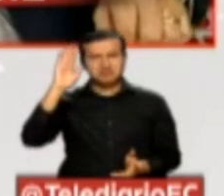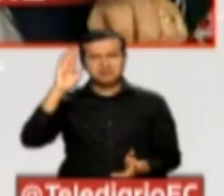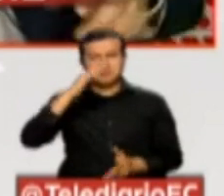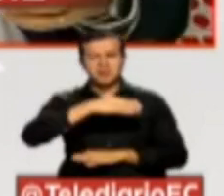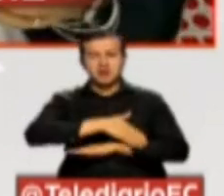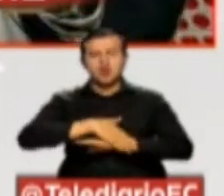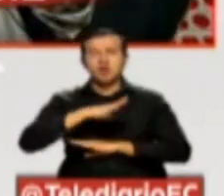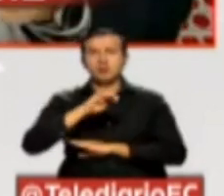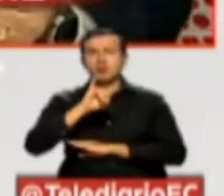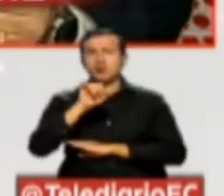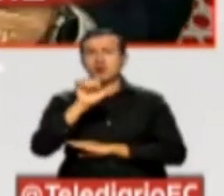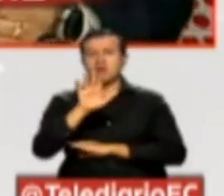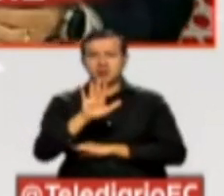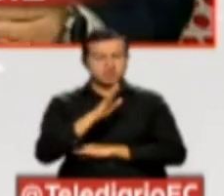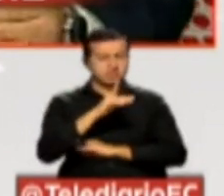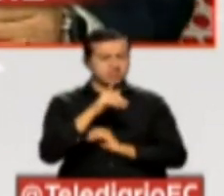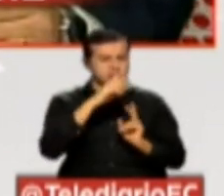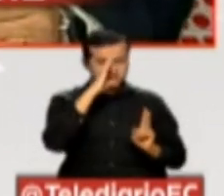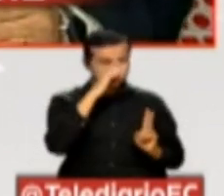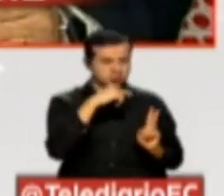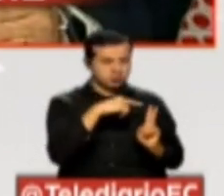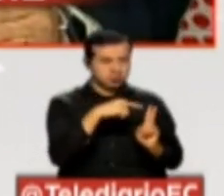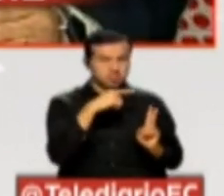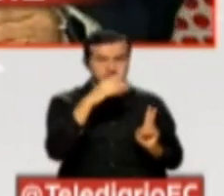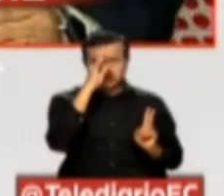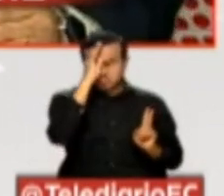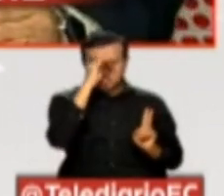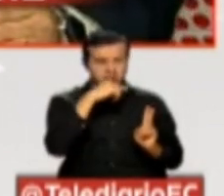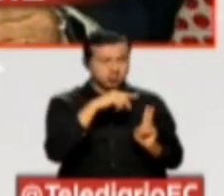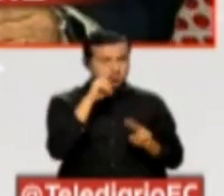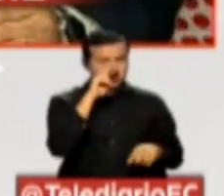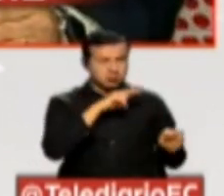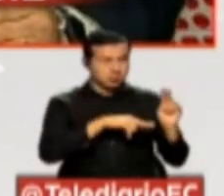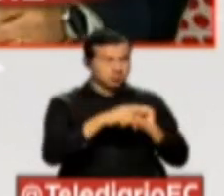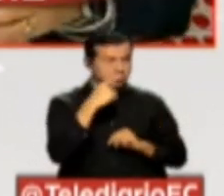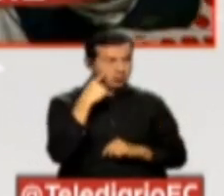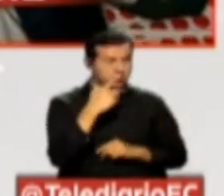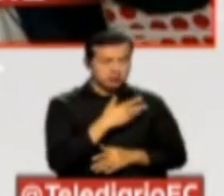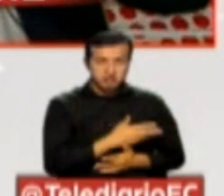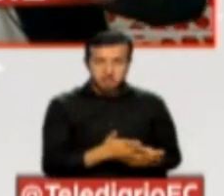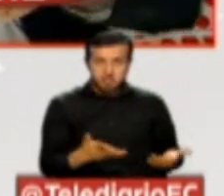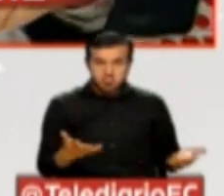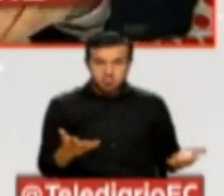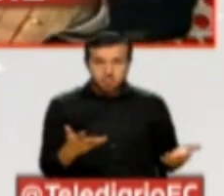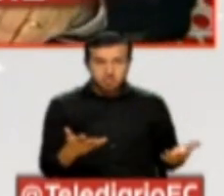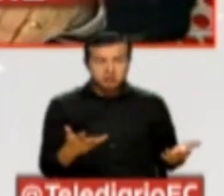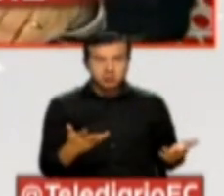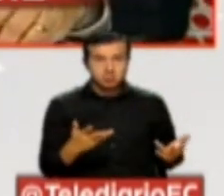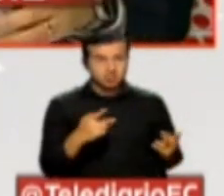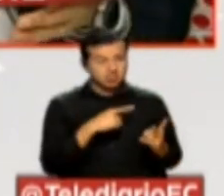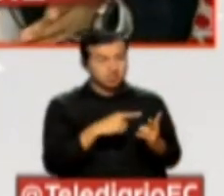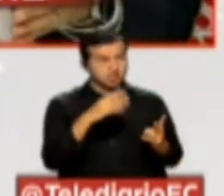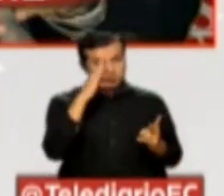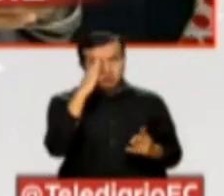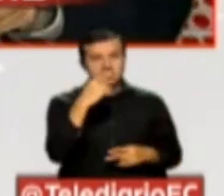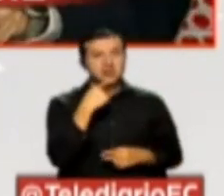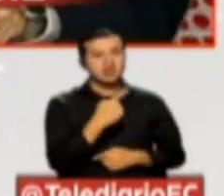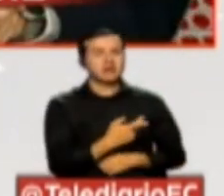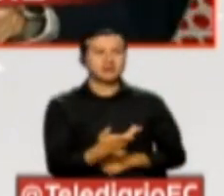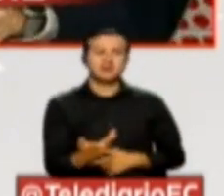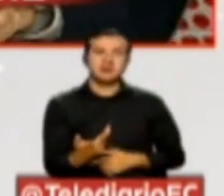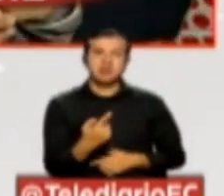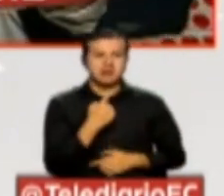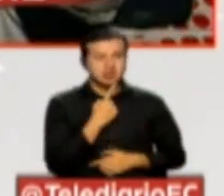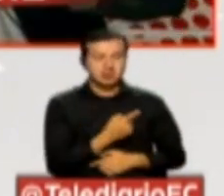Borja. Mientras que mis clientes fueron trasladados a un hospital para un reconocimiento médico, en medio del reconocimiento el policía le